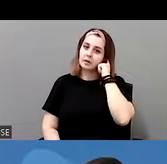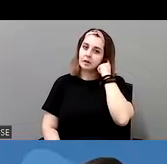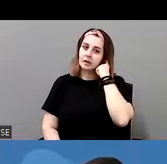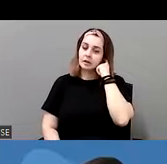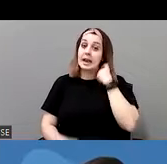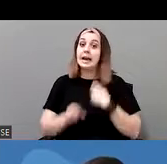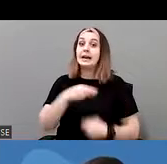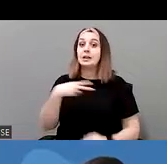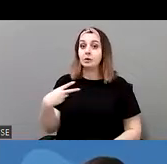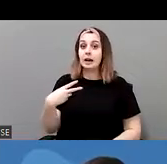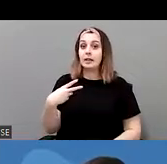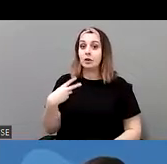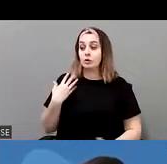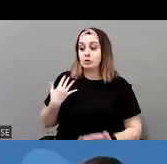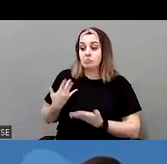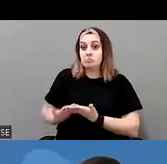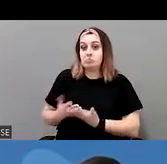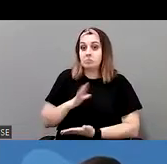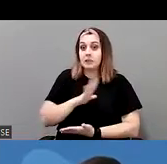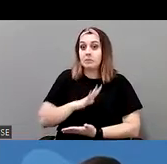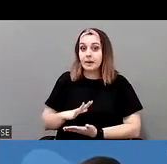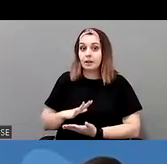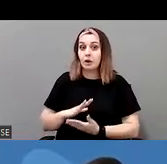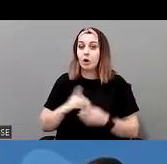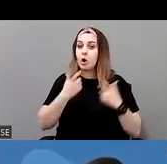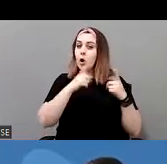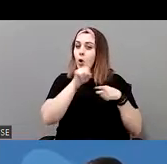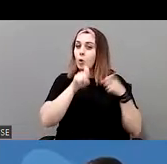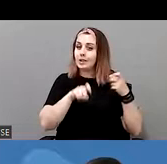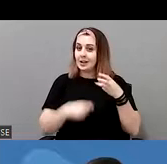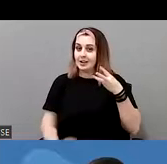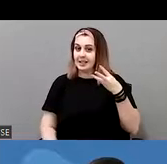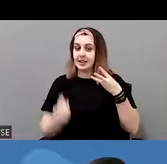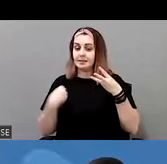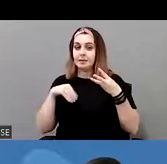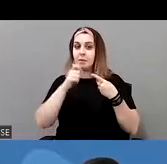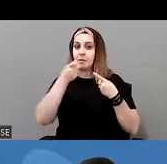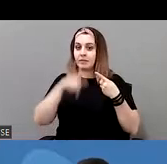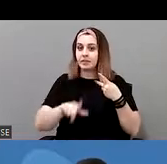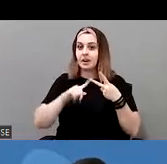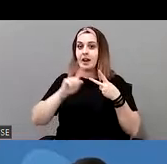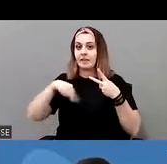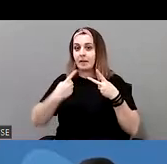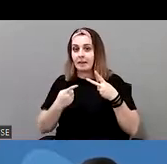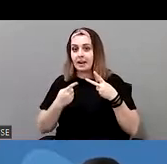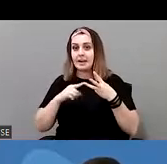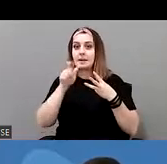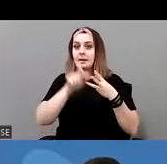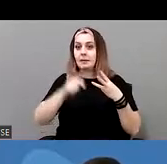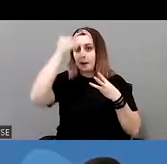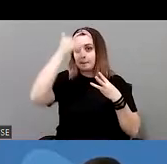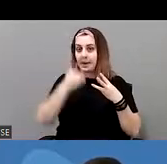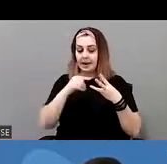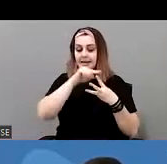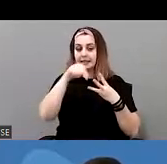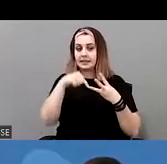Los resultados obtenidos hasta el momento de esos tres cuestionarios, tanto de lo dirigido a profesionales, de familias y personas con parálisis cerebral,